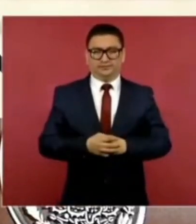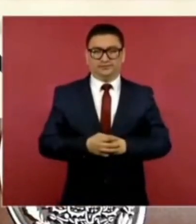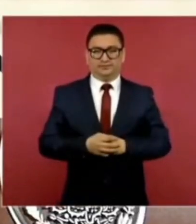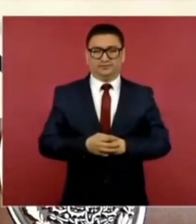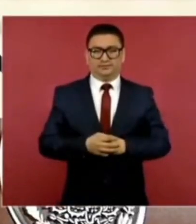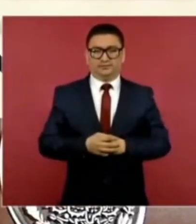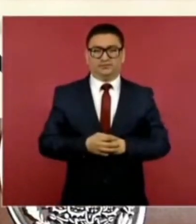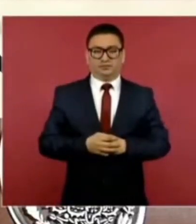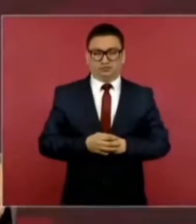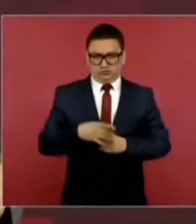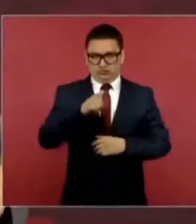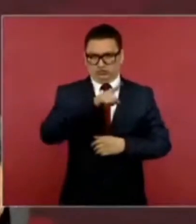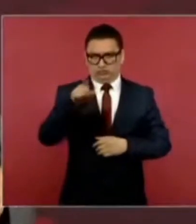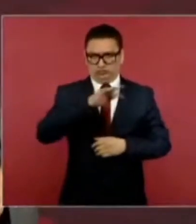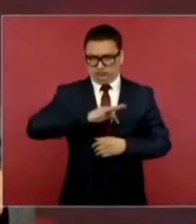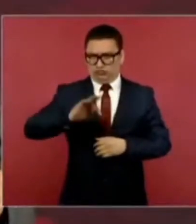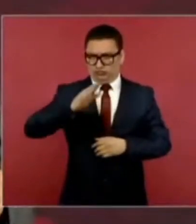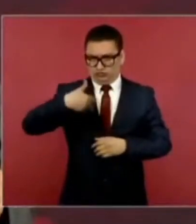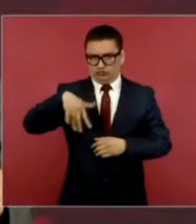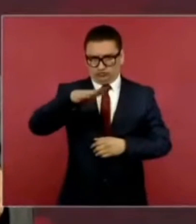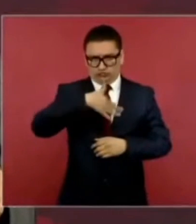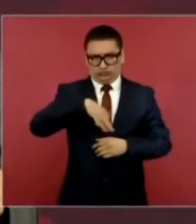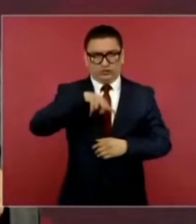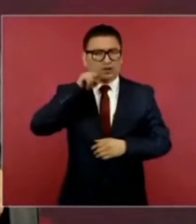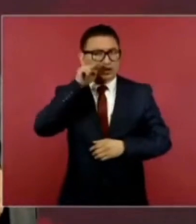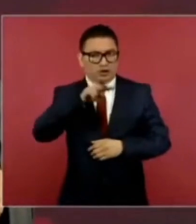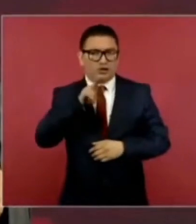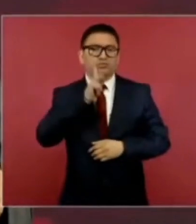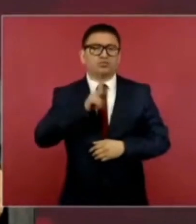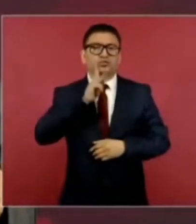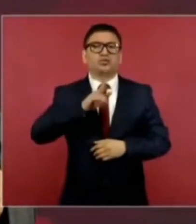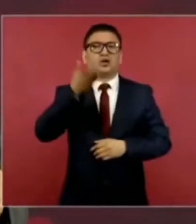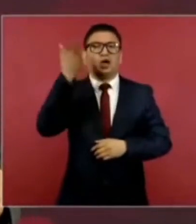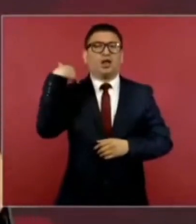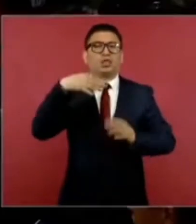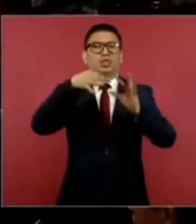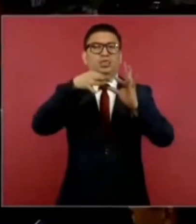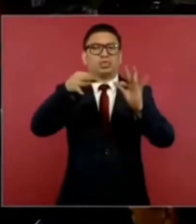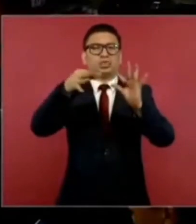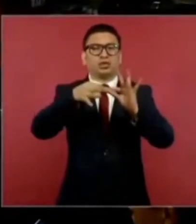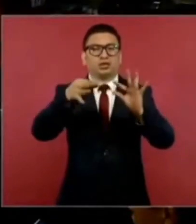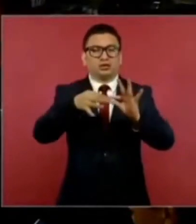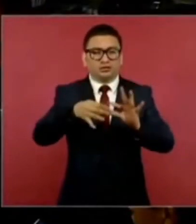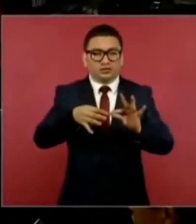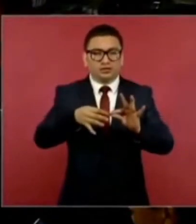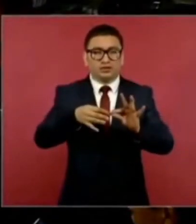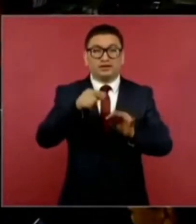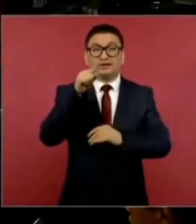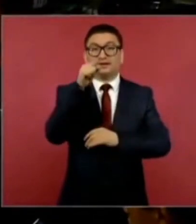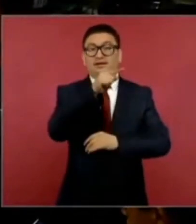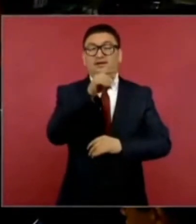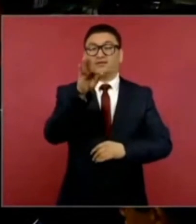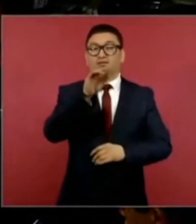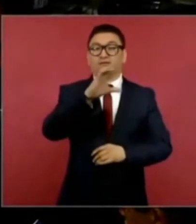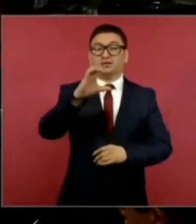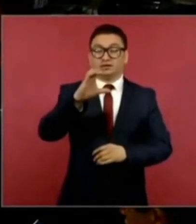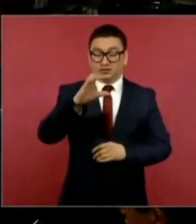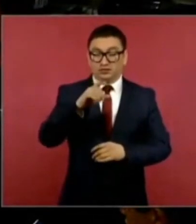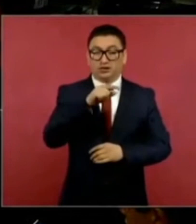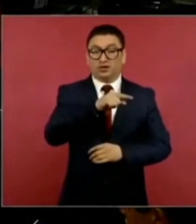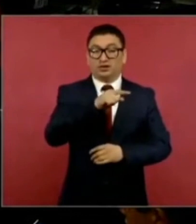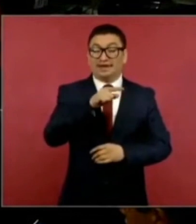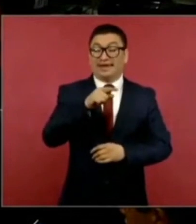Y lo pueden comprobar. Lo estaba yo diciendo y estaba Calderón